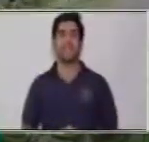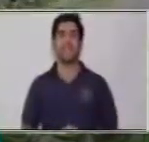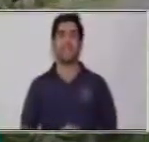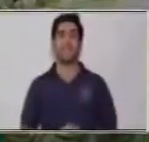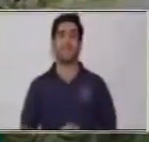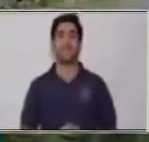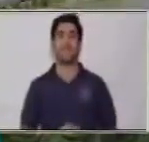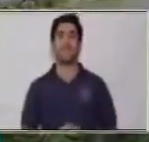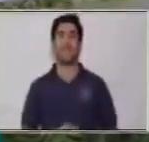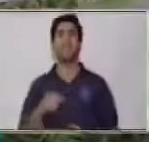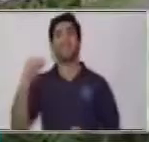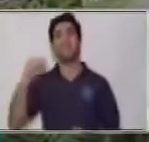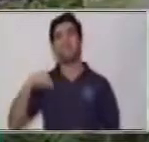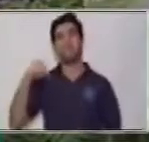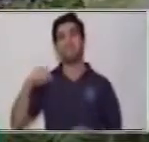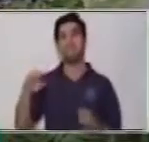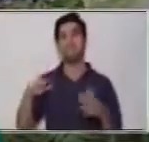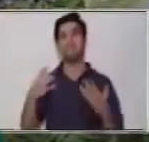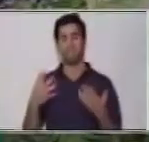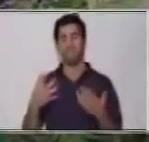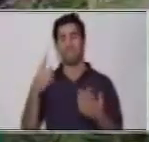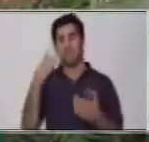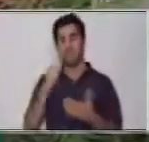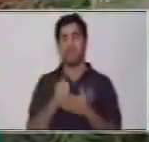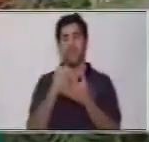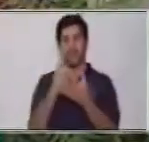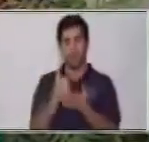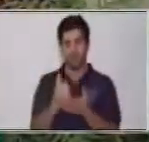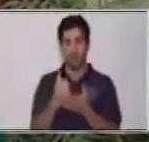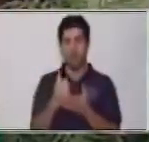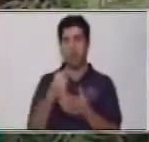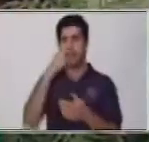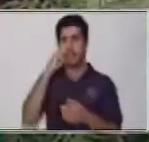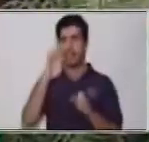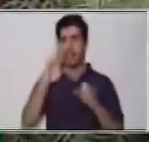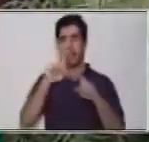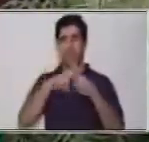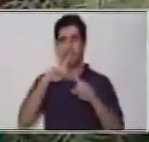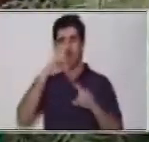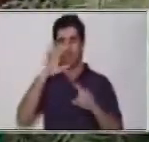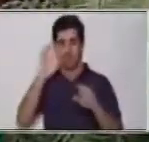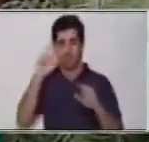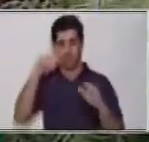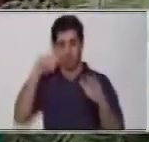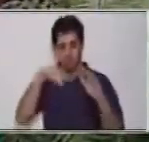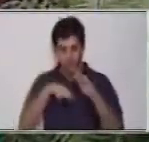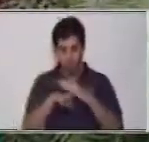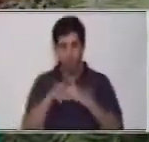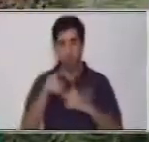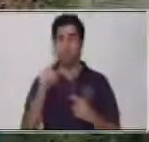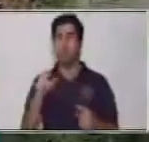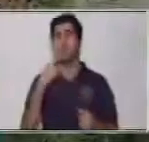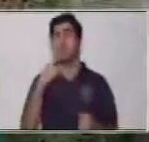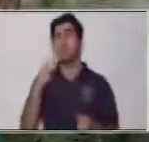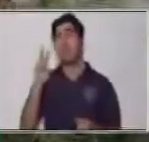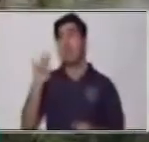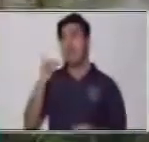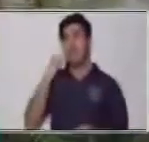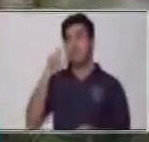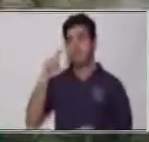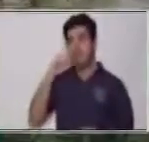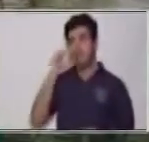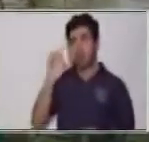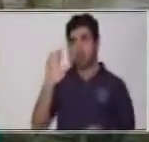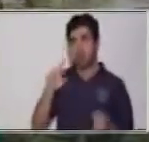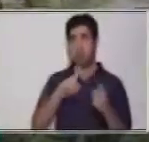un texto que nos ayudará a introducirnos en él. Víctor es un joven